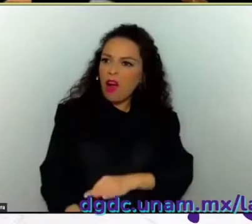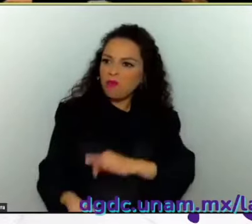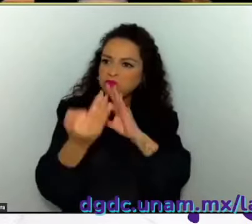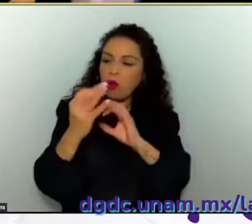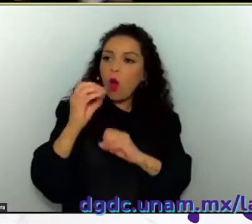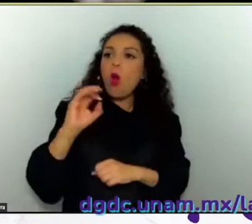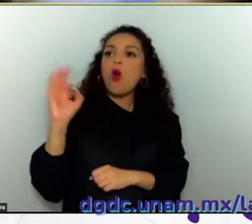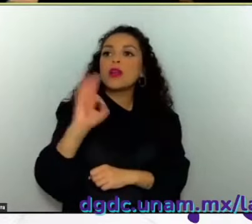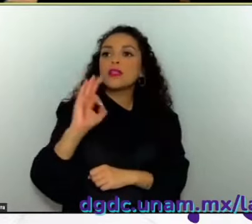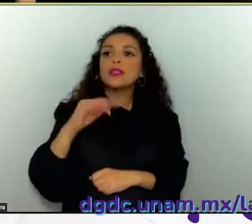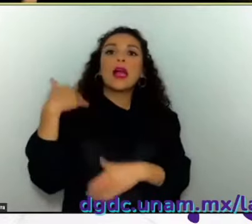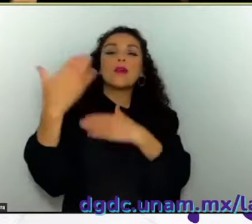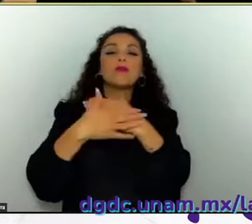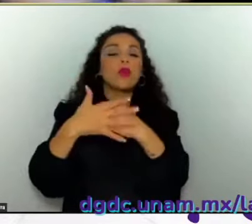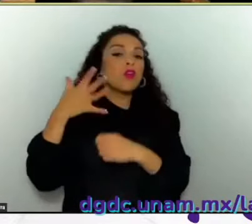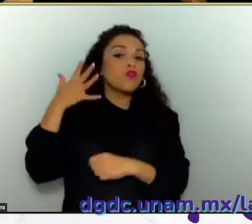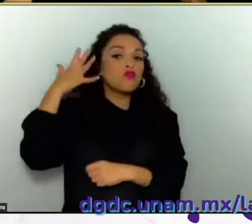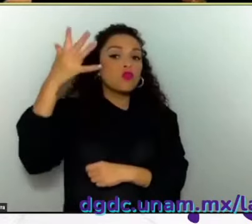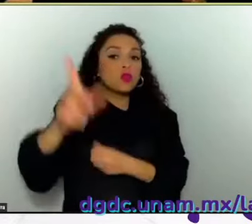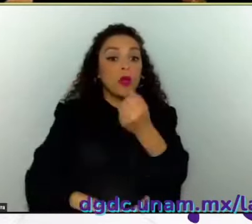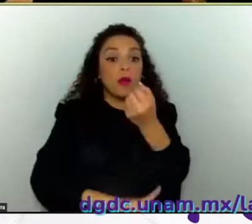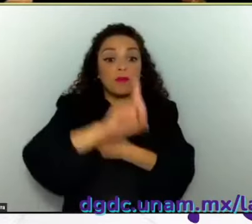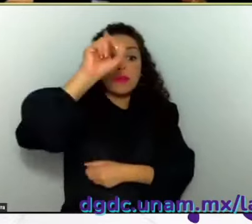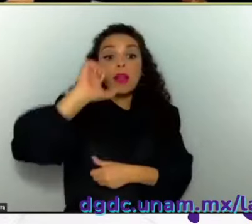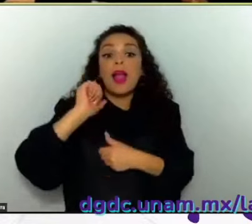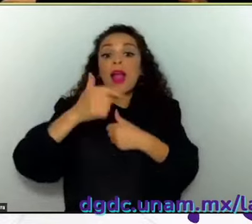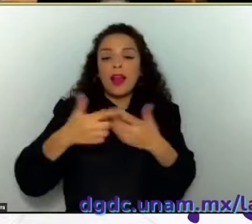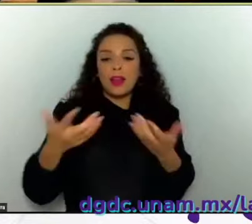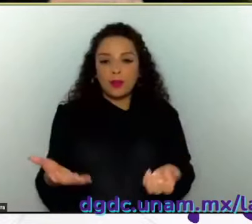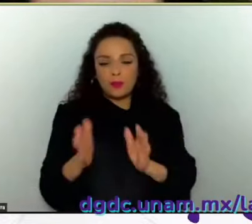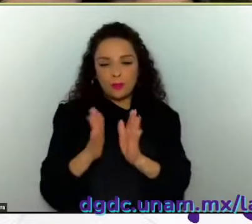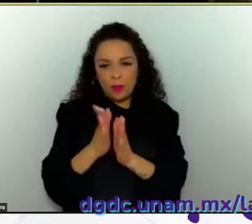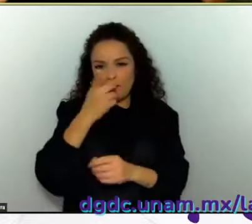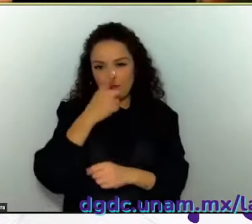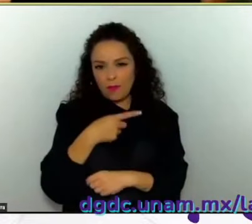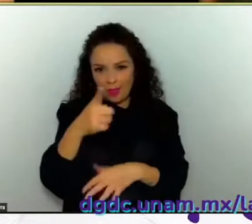en el futuro? Entonces, cerramos con su reflexión, por favor.